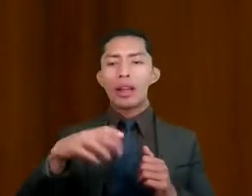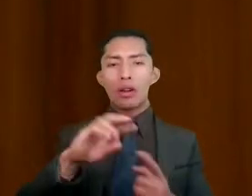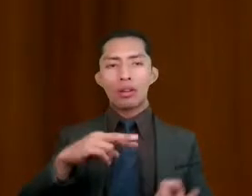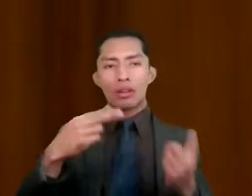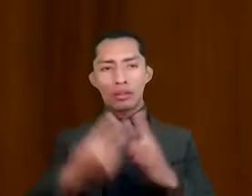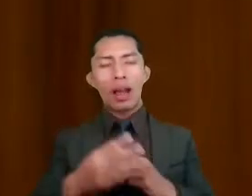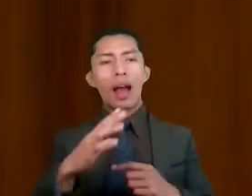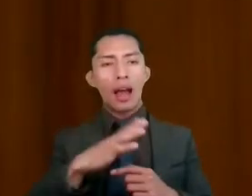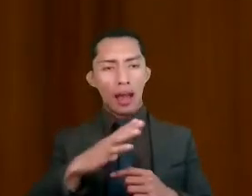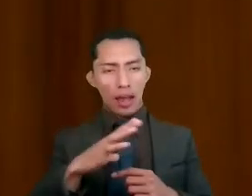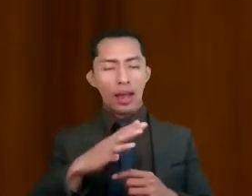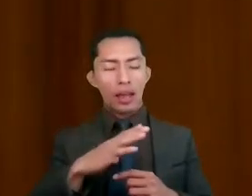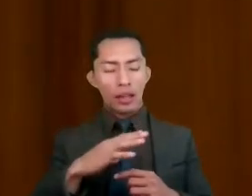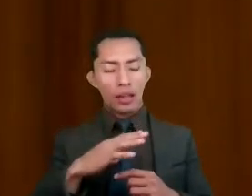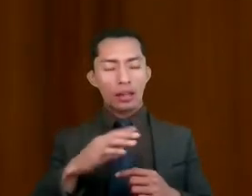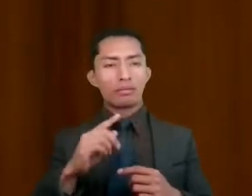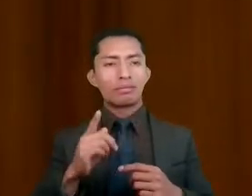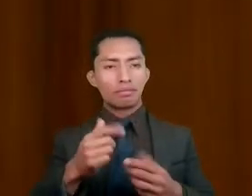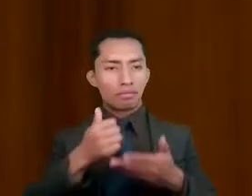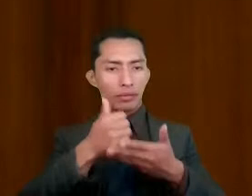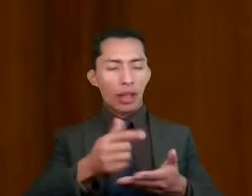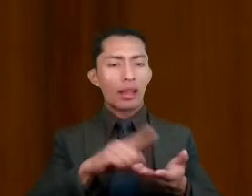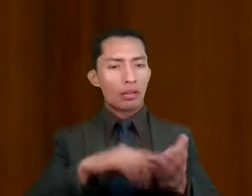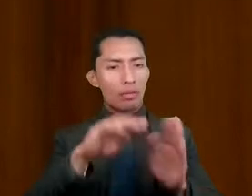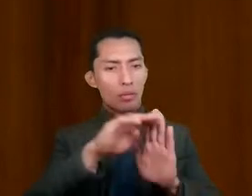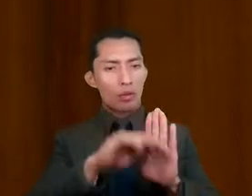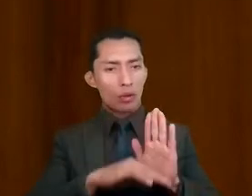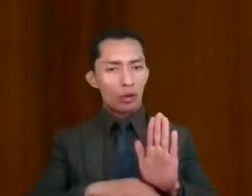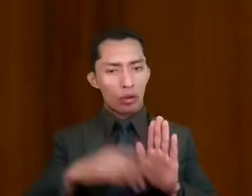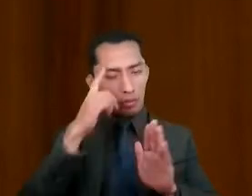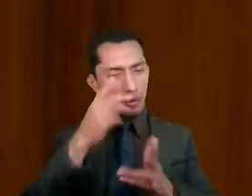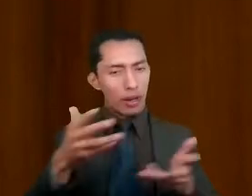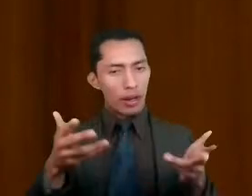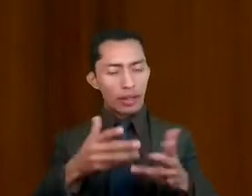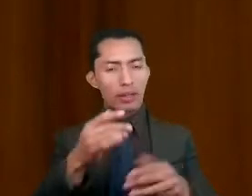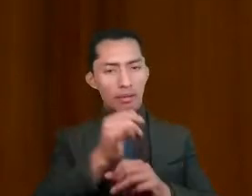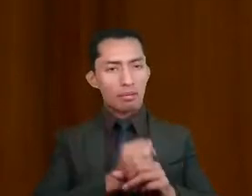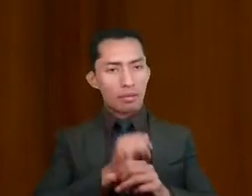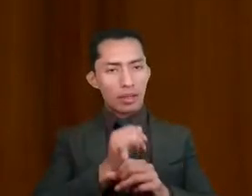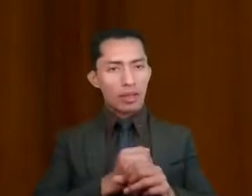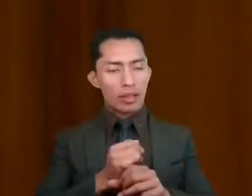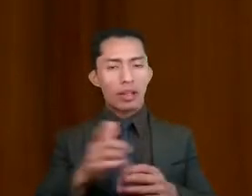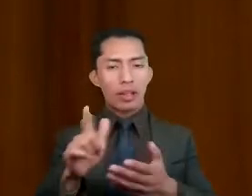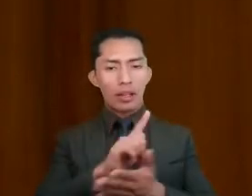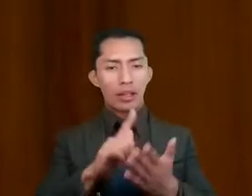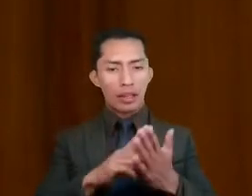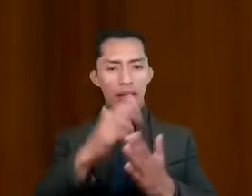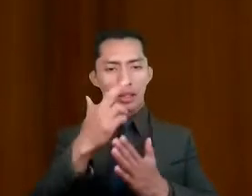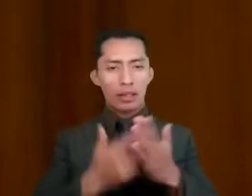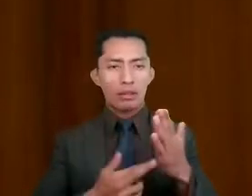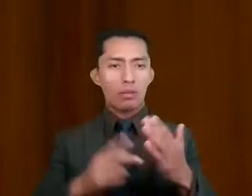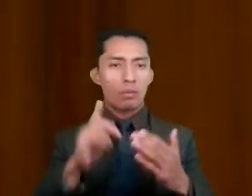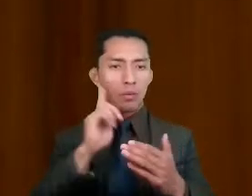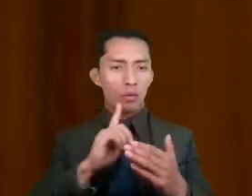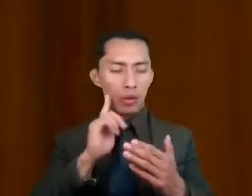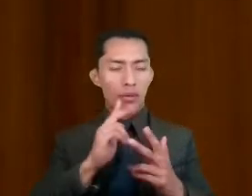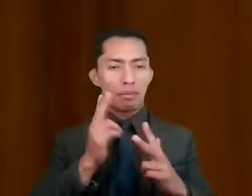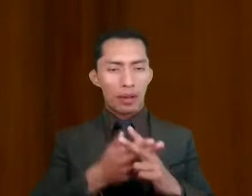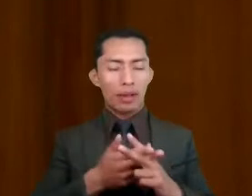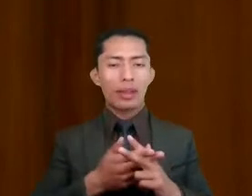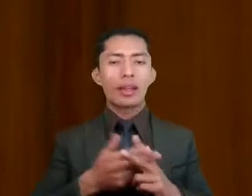casos de feminicidio se atienden conforme al protocolo de actuación en la investigación del delito de feminicidio. Se erradicaron